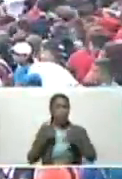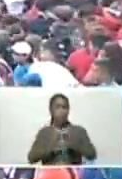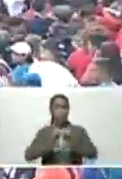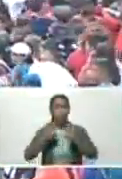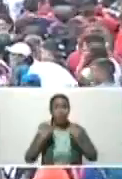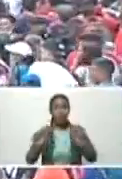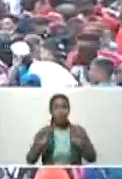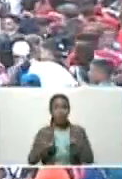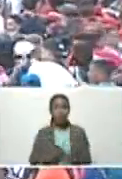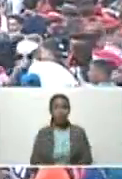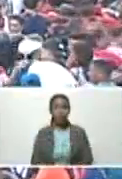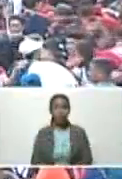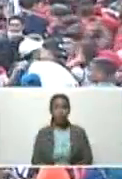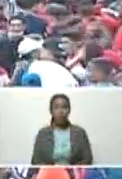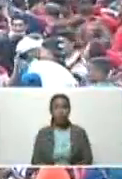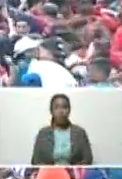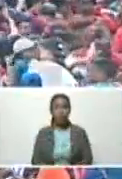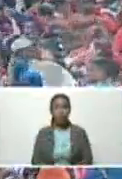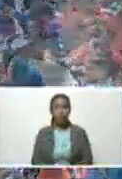educación